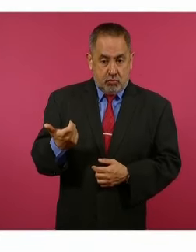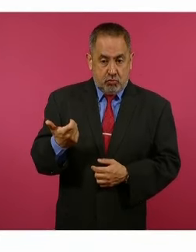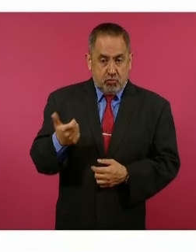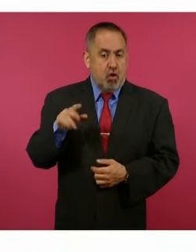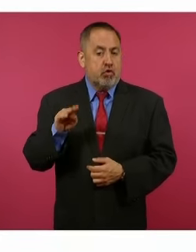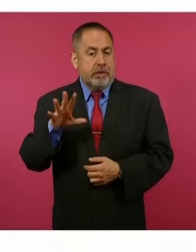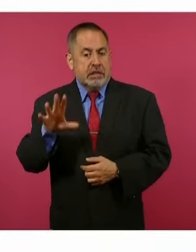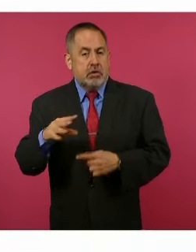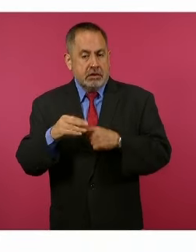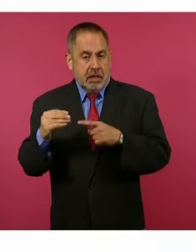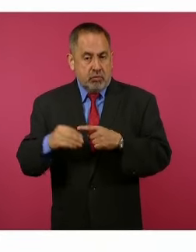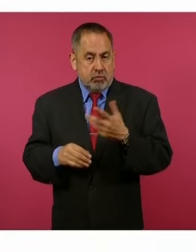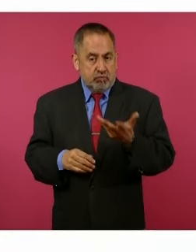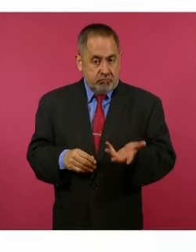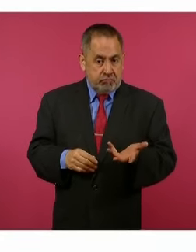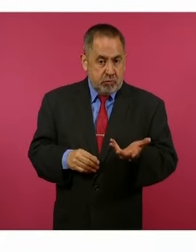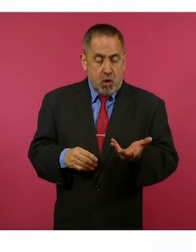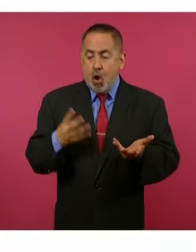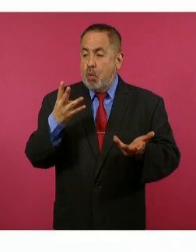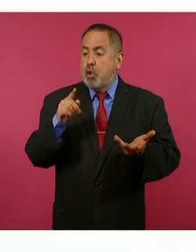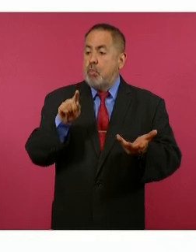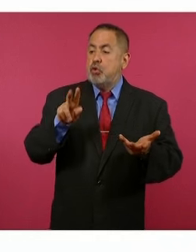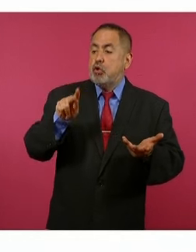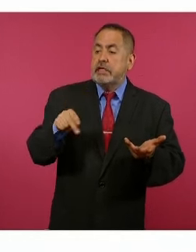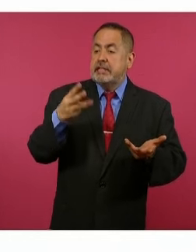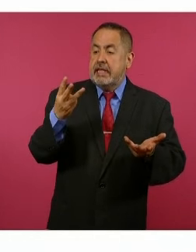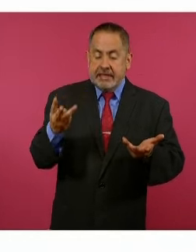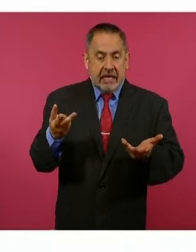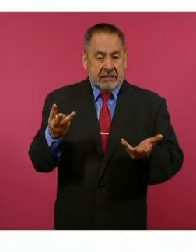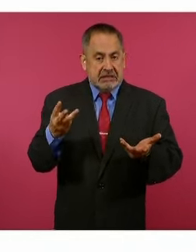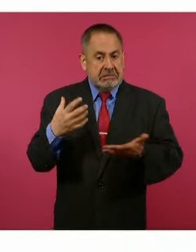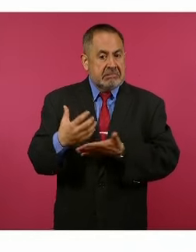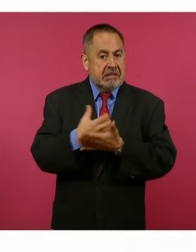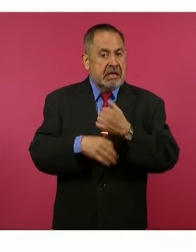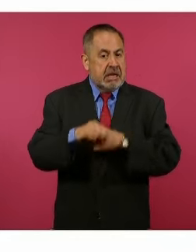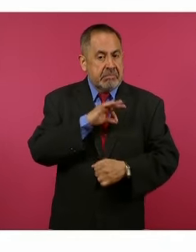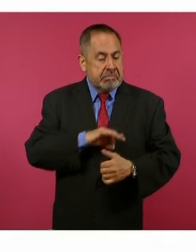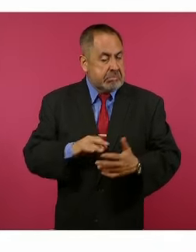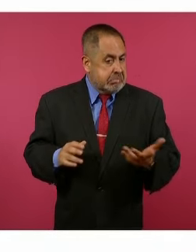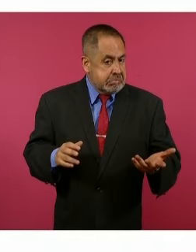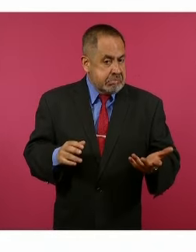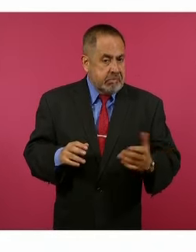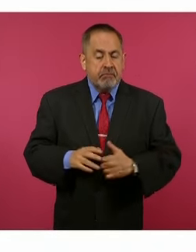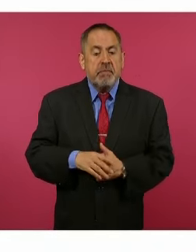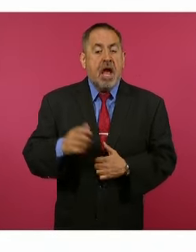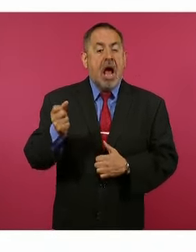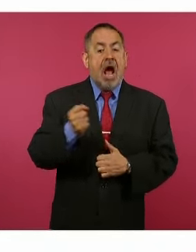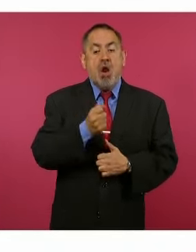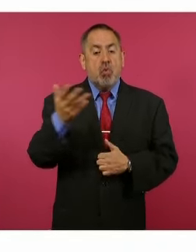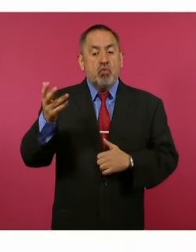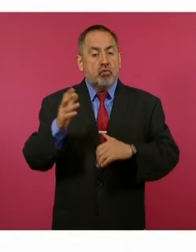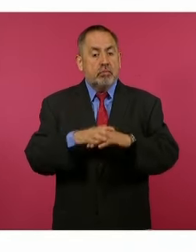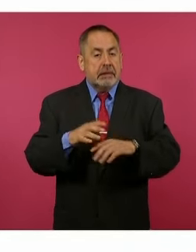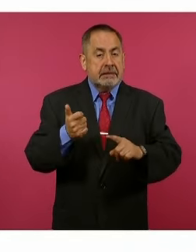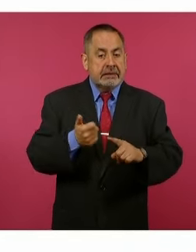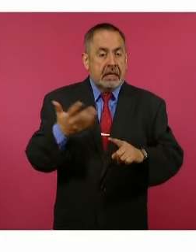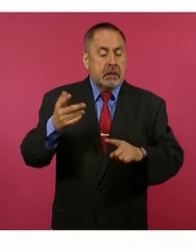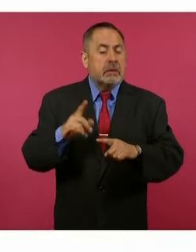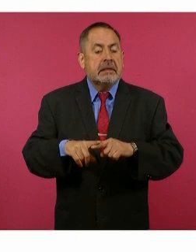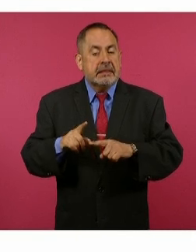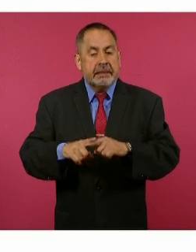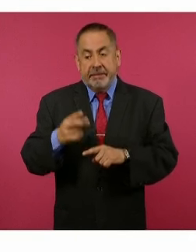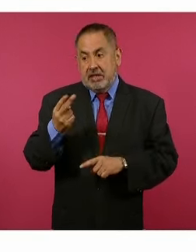p95 fíjense 4.83 pesos de indicador de ganancia algunas estaciones por arriba de los 5